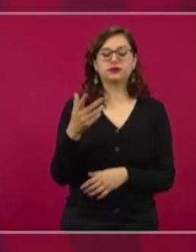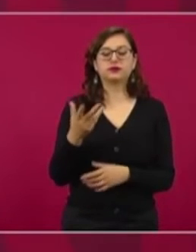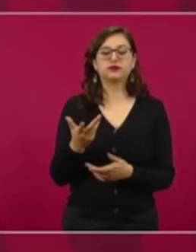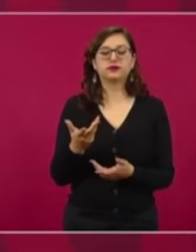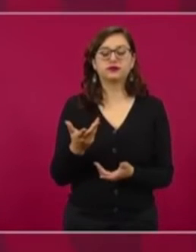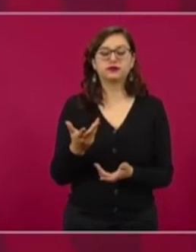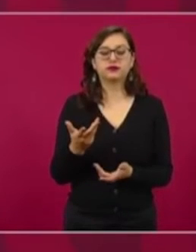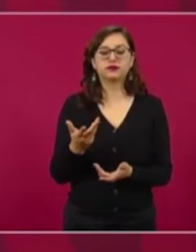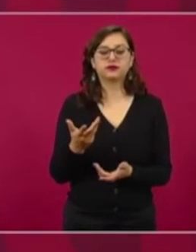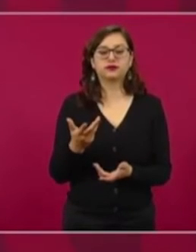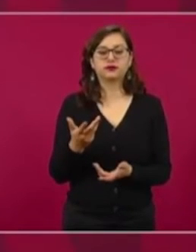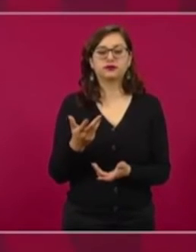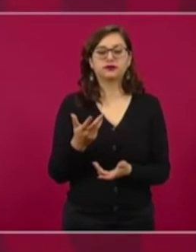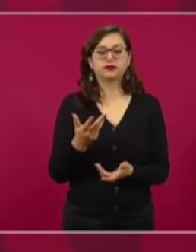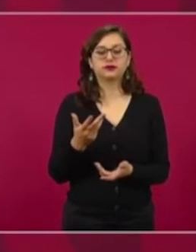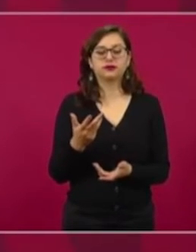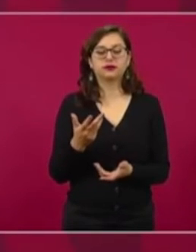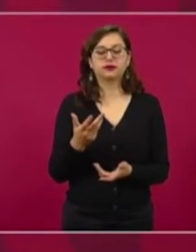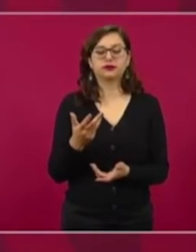a